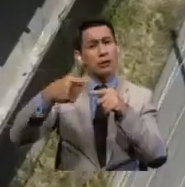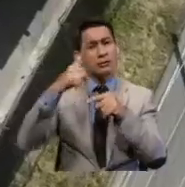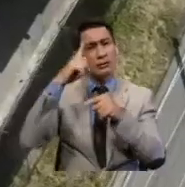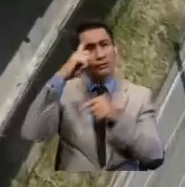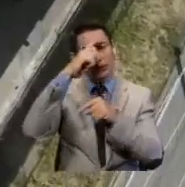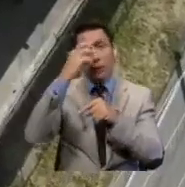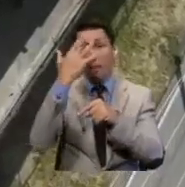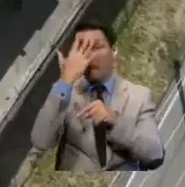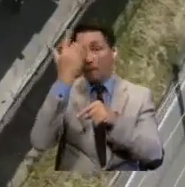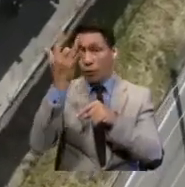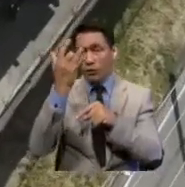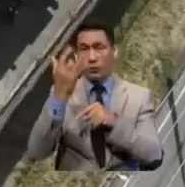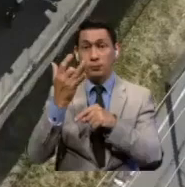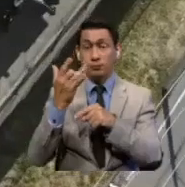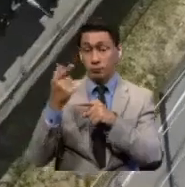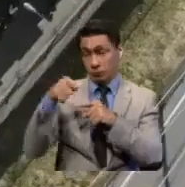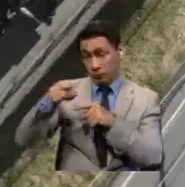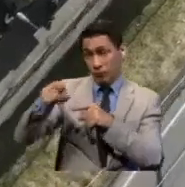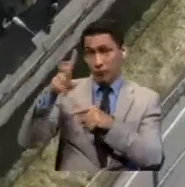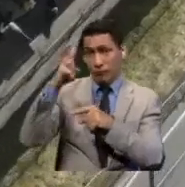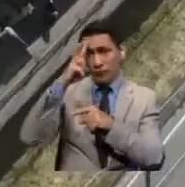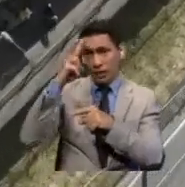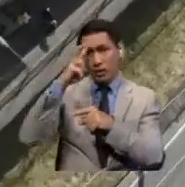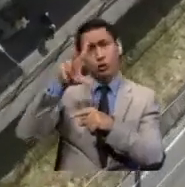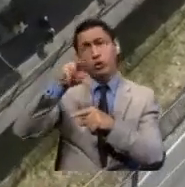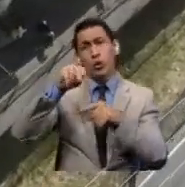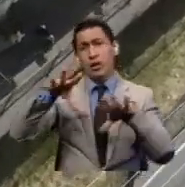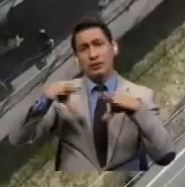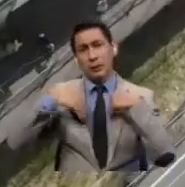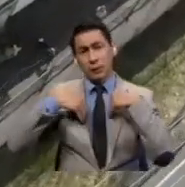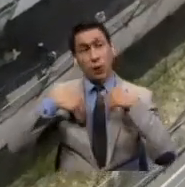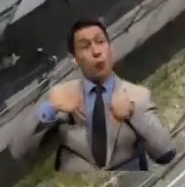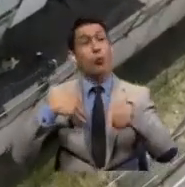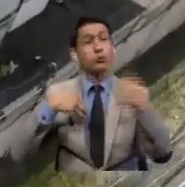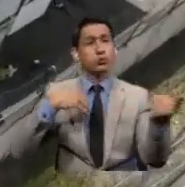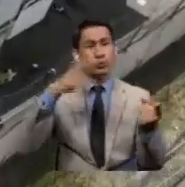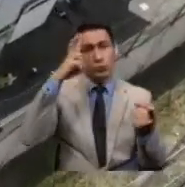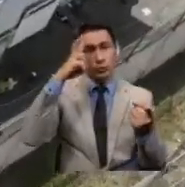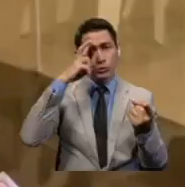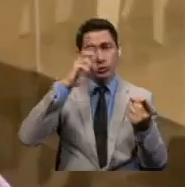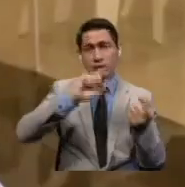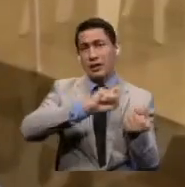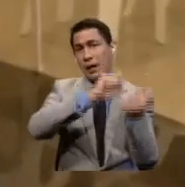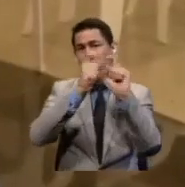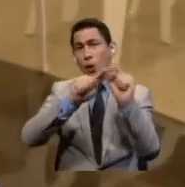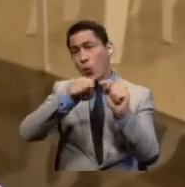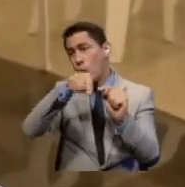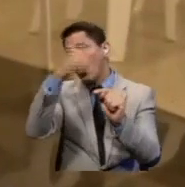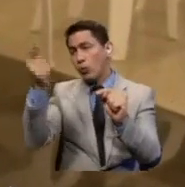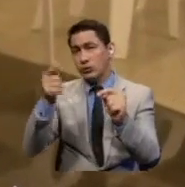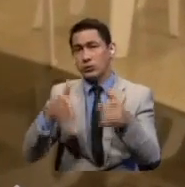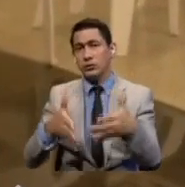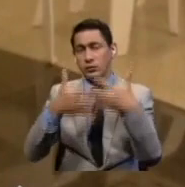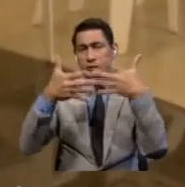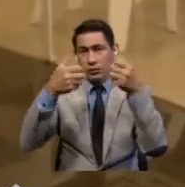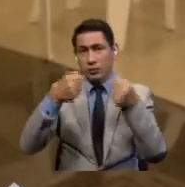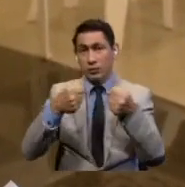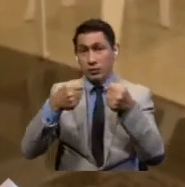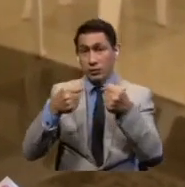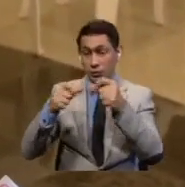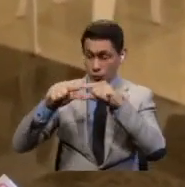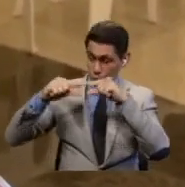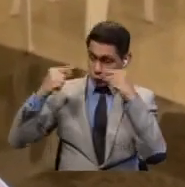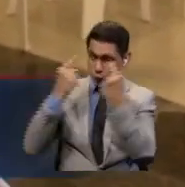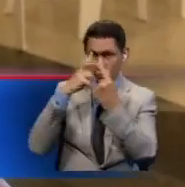que, como medida de presión por los traslados, estos decidieron no dejar salir a los funcionarios. Esto nuevamente